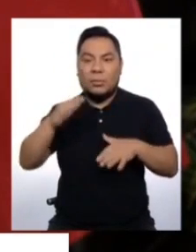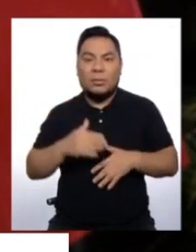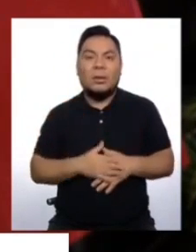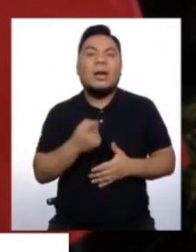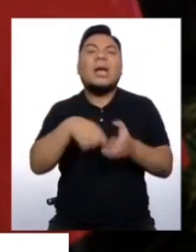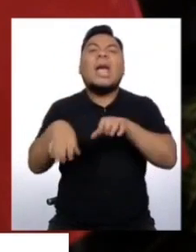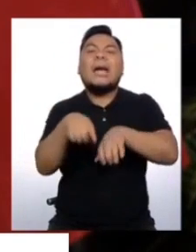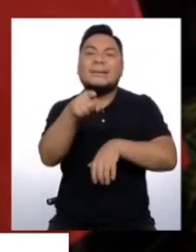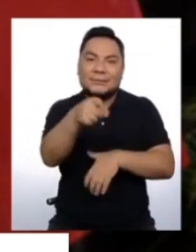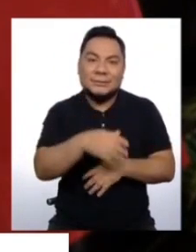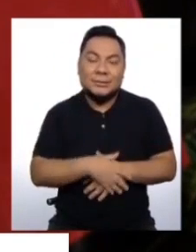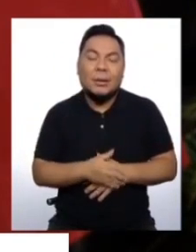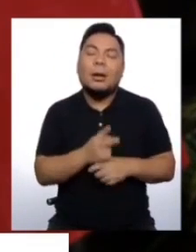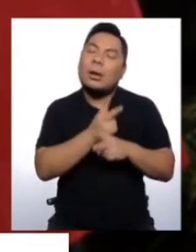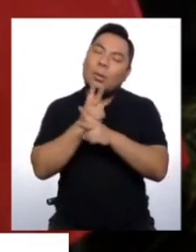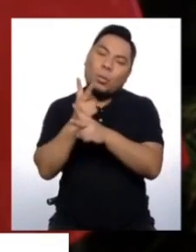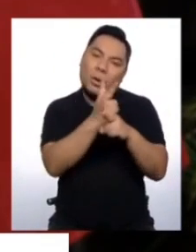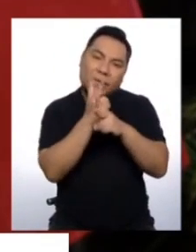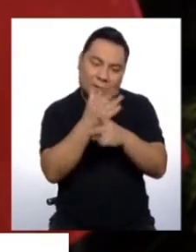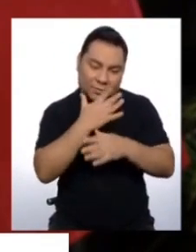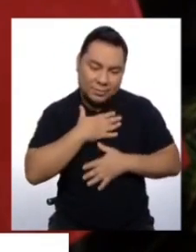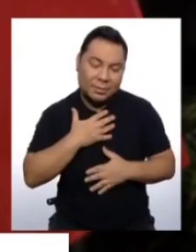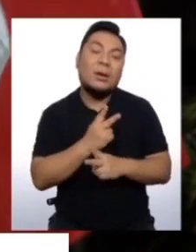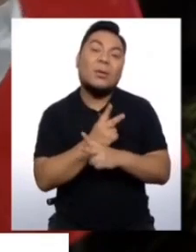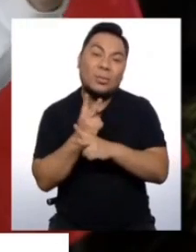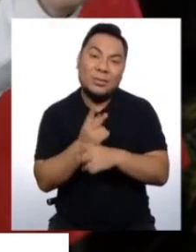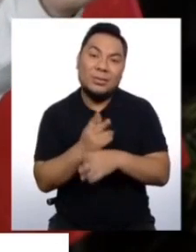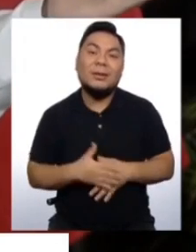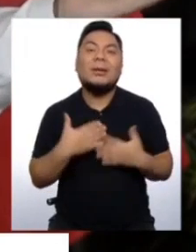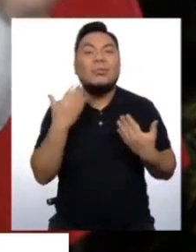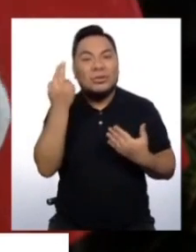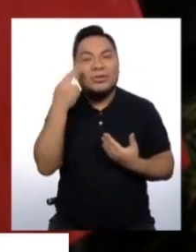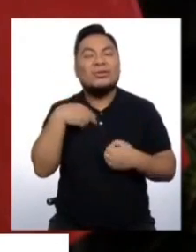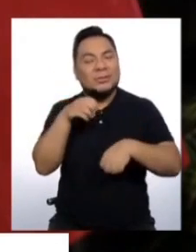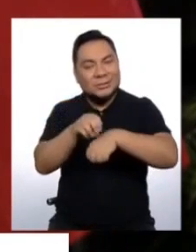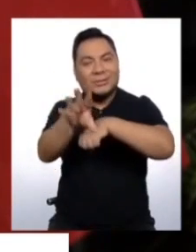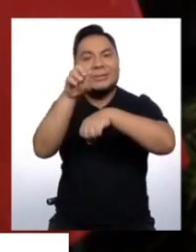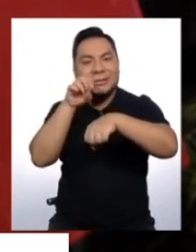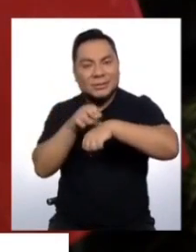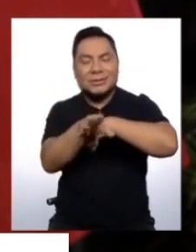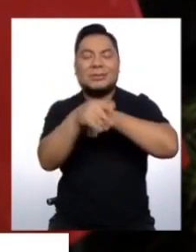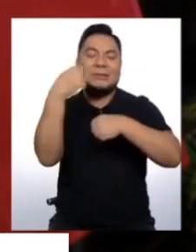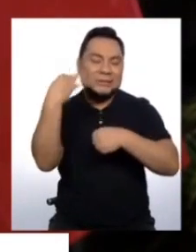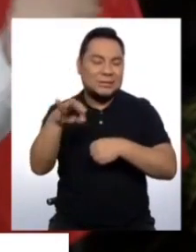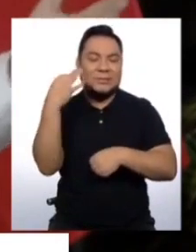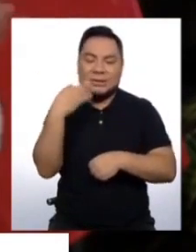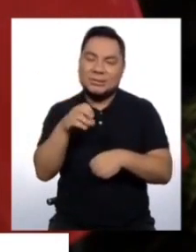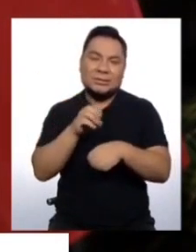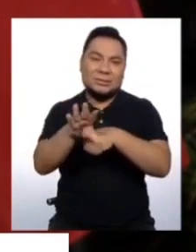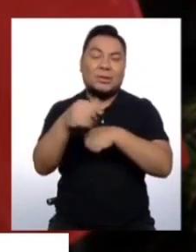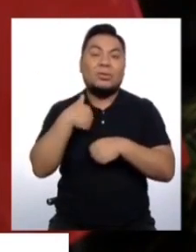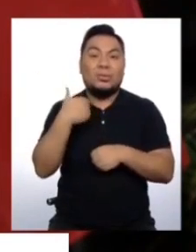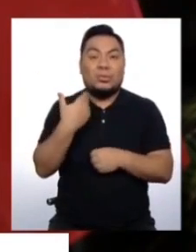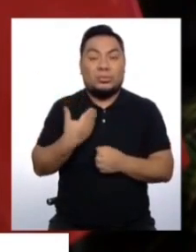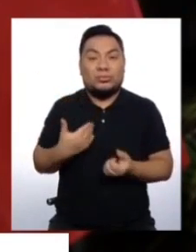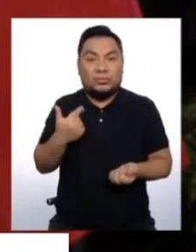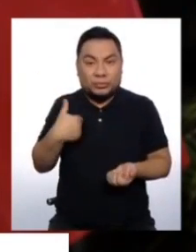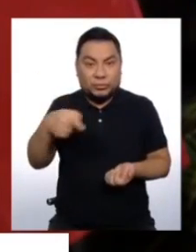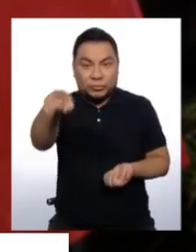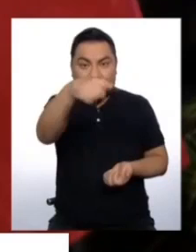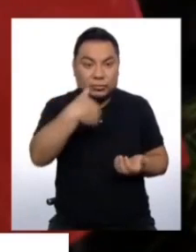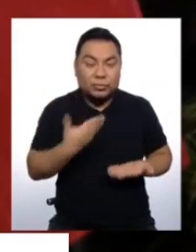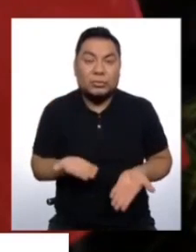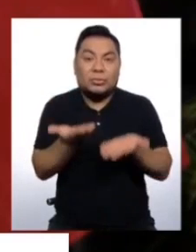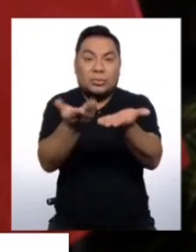cuidarme mejor. Y eso es lo que pretendemos. Nosotros damos los parámetros. Nosotros damos a usted,